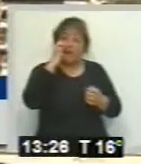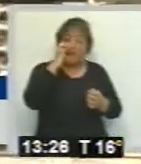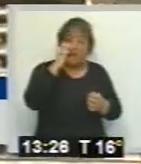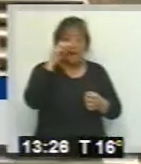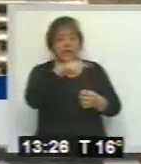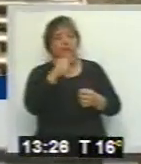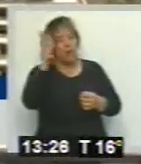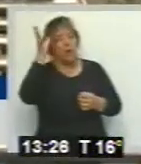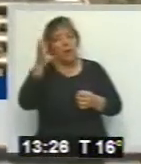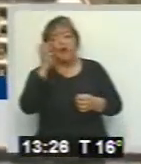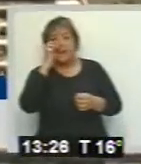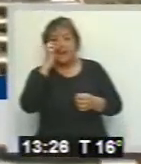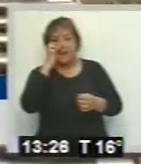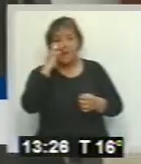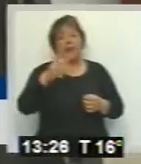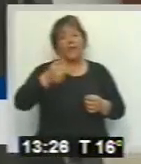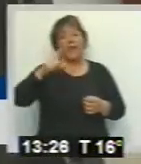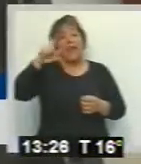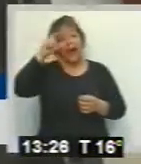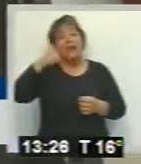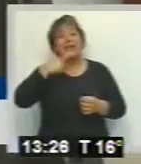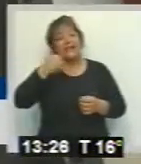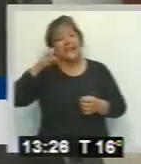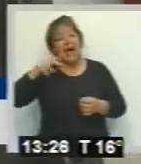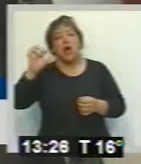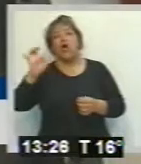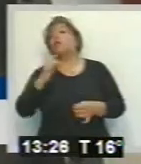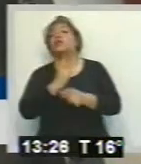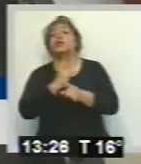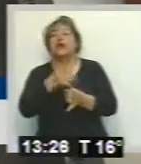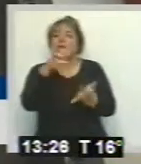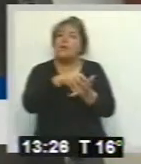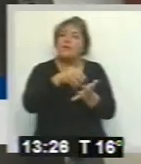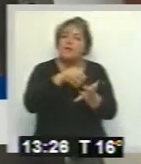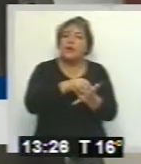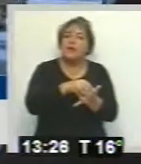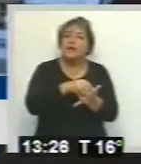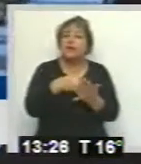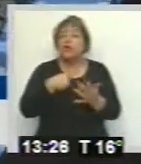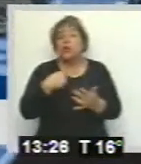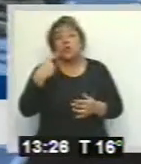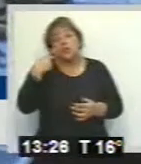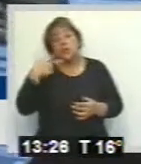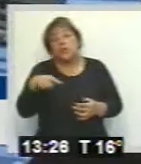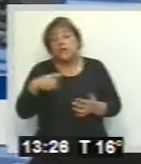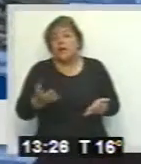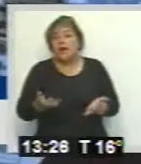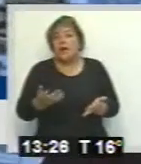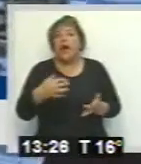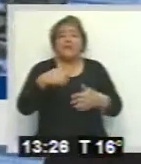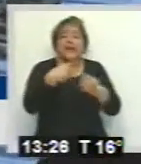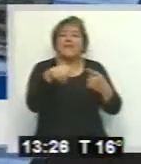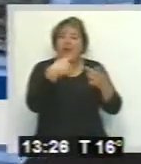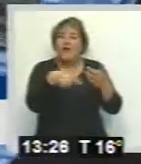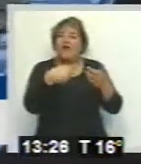yo me acuerdo que el padre de Alessanco históricamente fue empresario y tenía siempre una empresa, no sabía yo que ahora se... O sea, hay una serie de